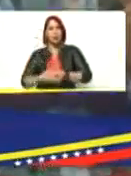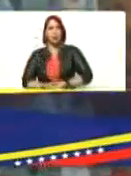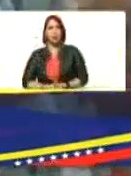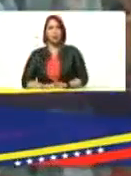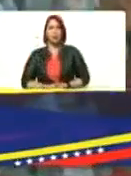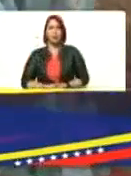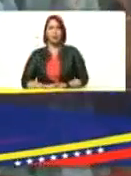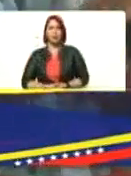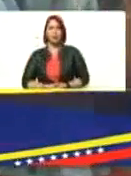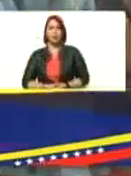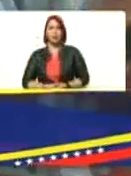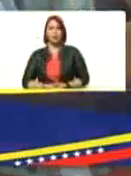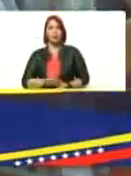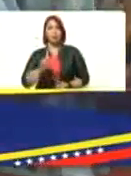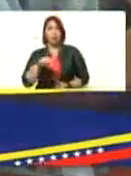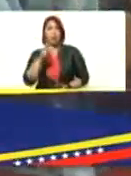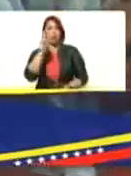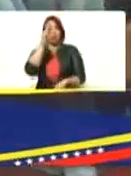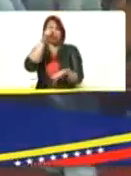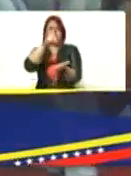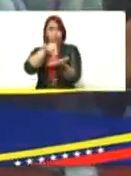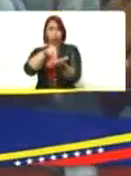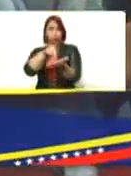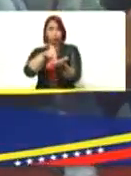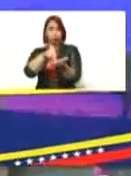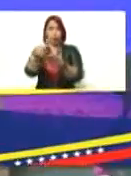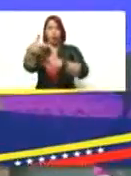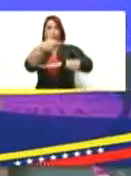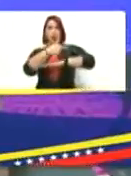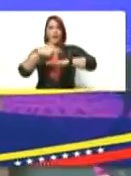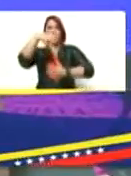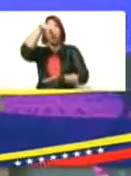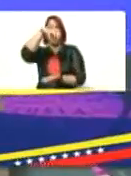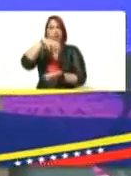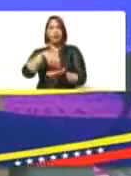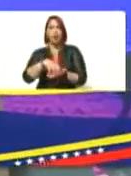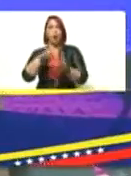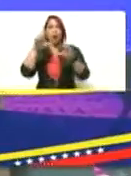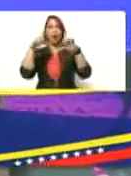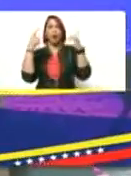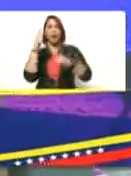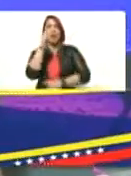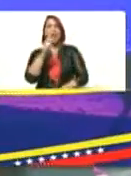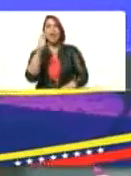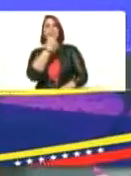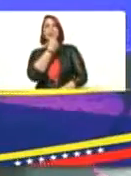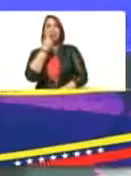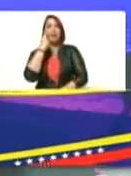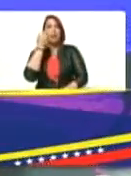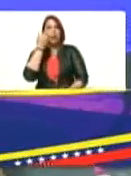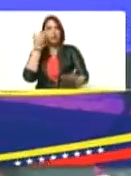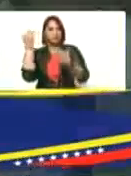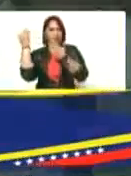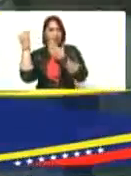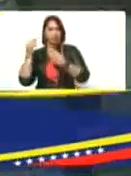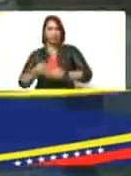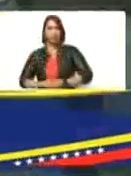Nos distinguen con su presencia el señor gobernador del estado La Guaira, José Alejandro Terán, el gobernador,